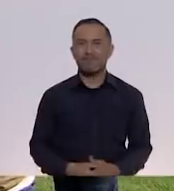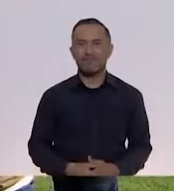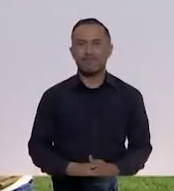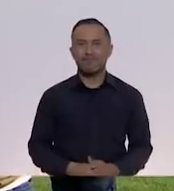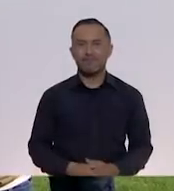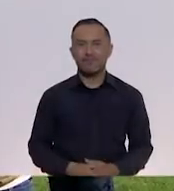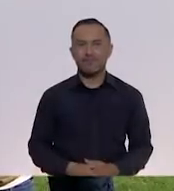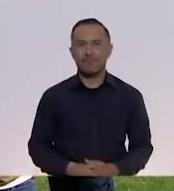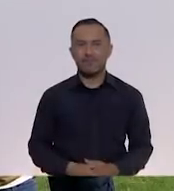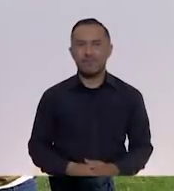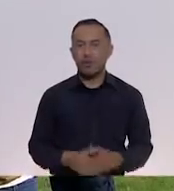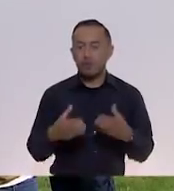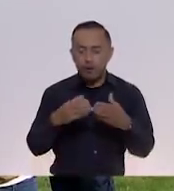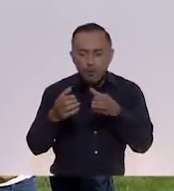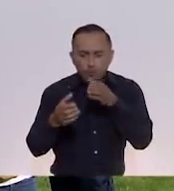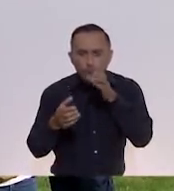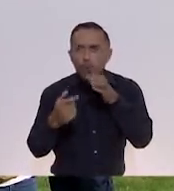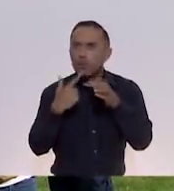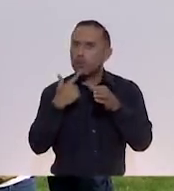Ah, está rica. Cámara.